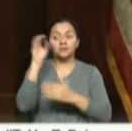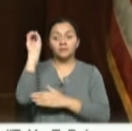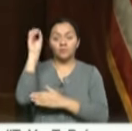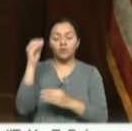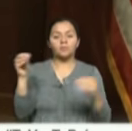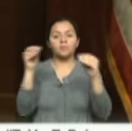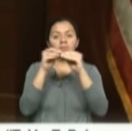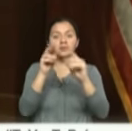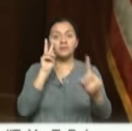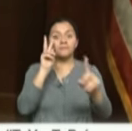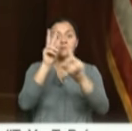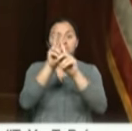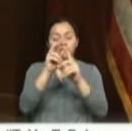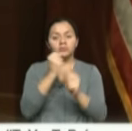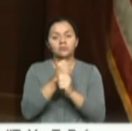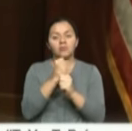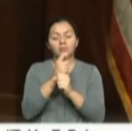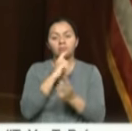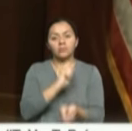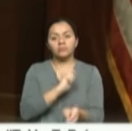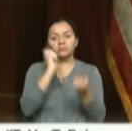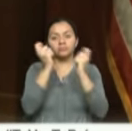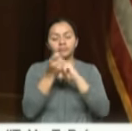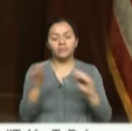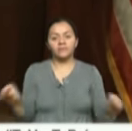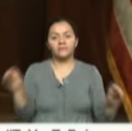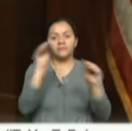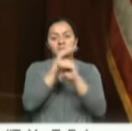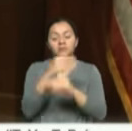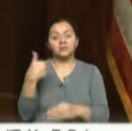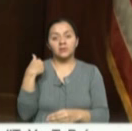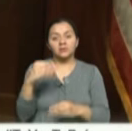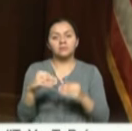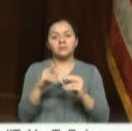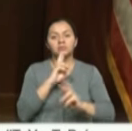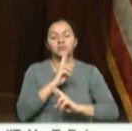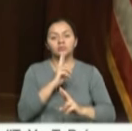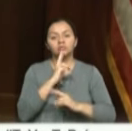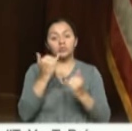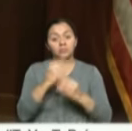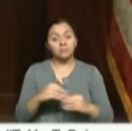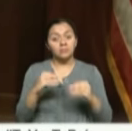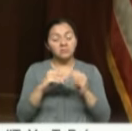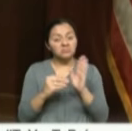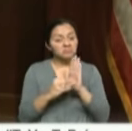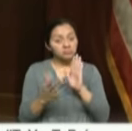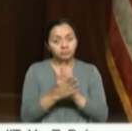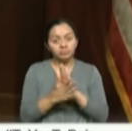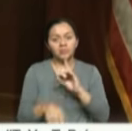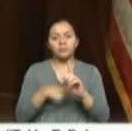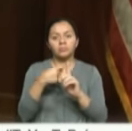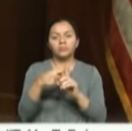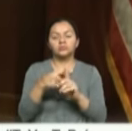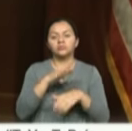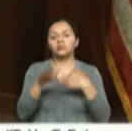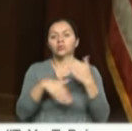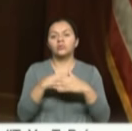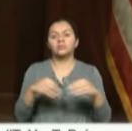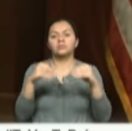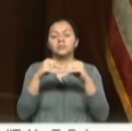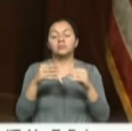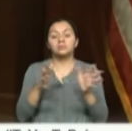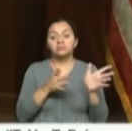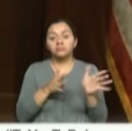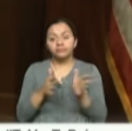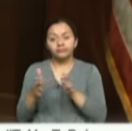y la misión que hemos realizado en atracción de inversiones, hemos tenido varios resultados y uno de esos, los más positivos o el más positivo de